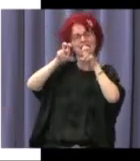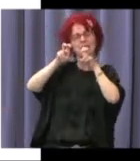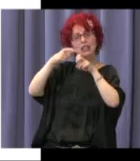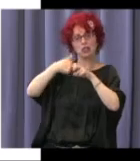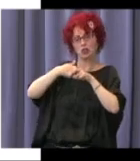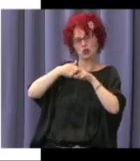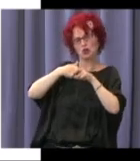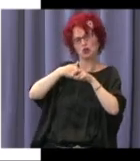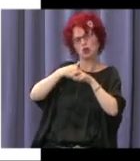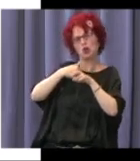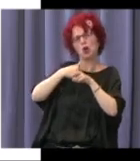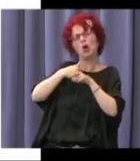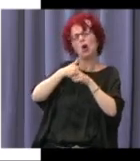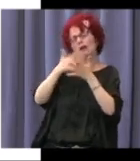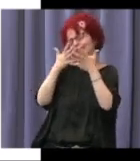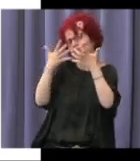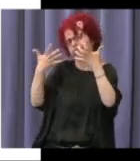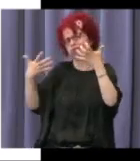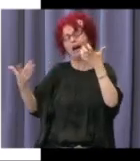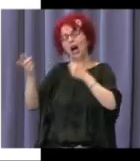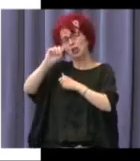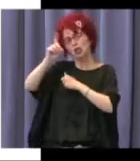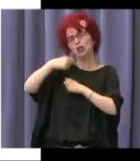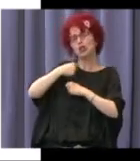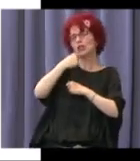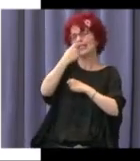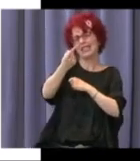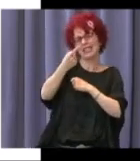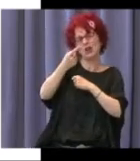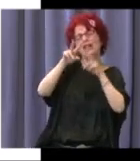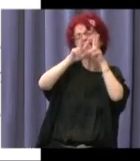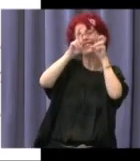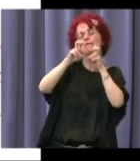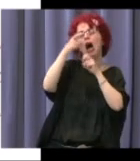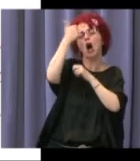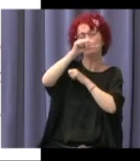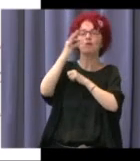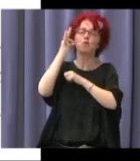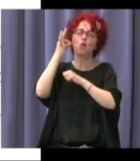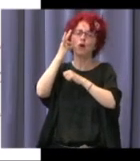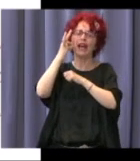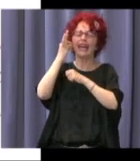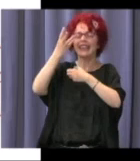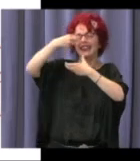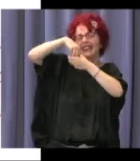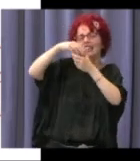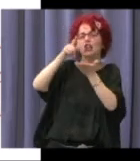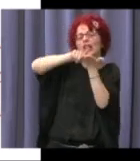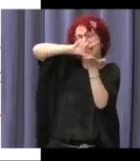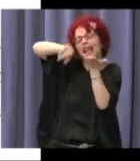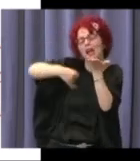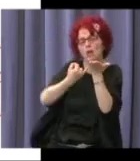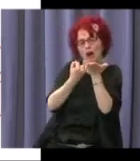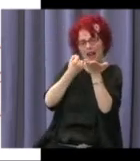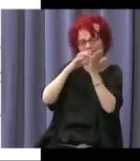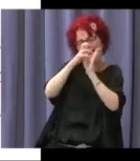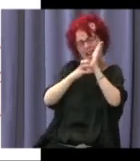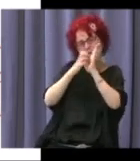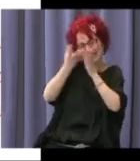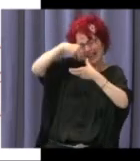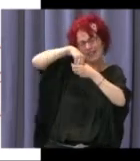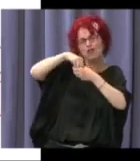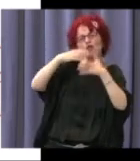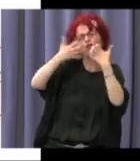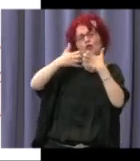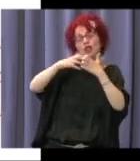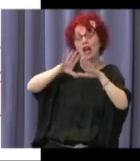entretener. Simplemente pues, explico cómo funciona el género gramatical y explico, porque lo dice la academia también, que cuando